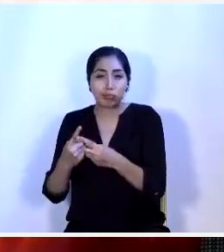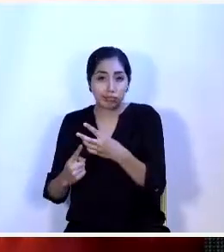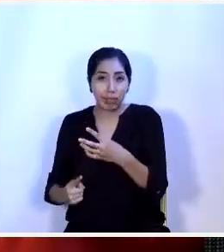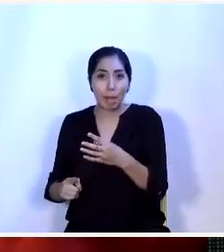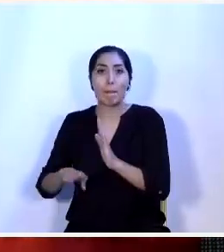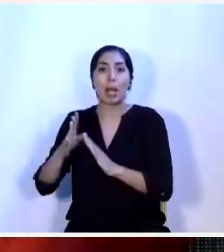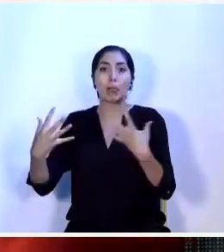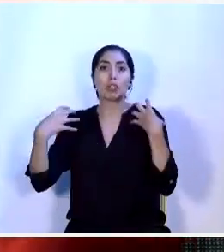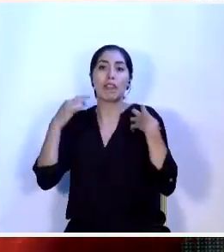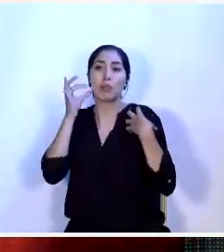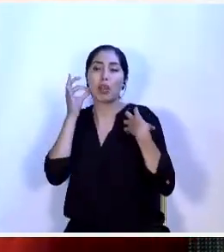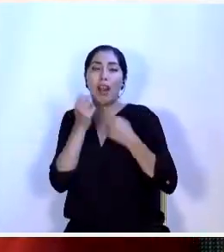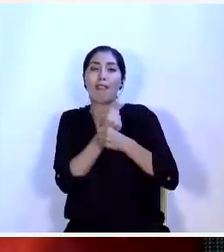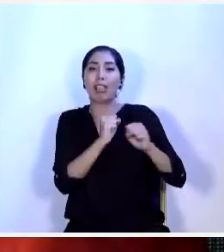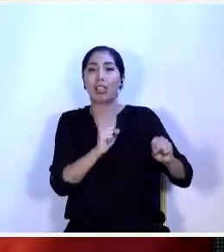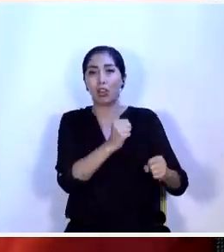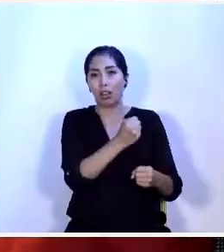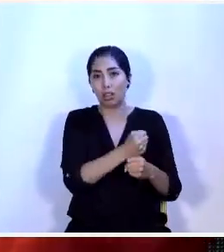Ahí hay una cuestión muy importante